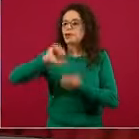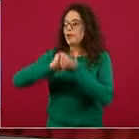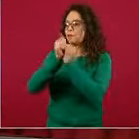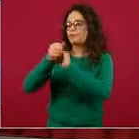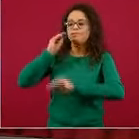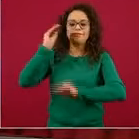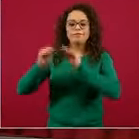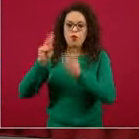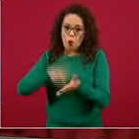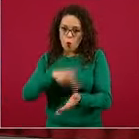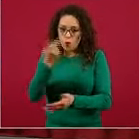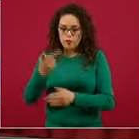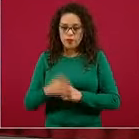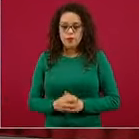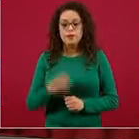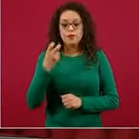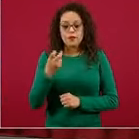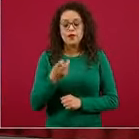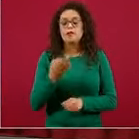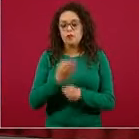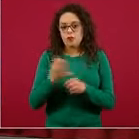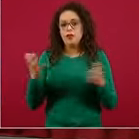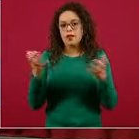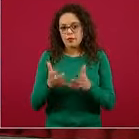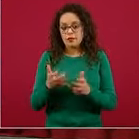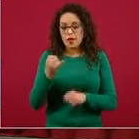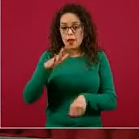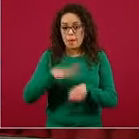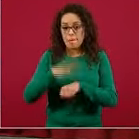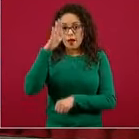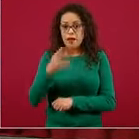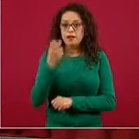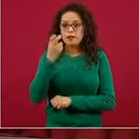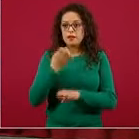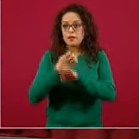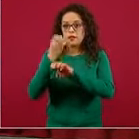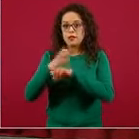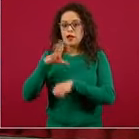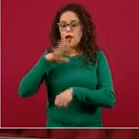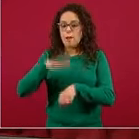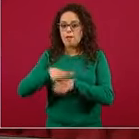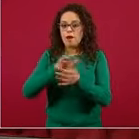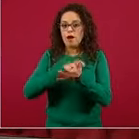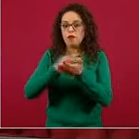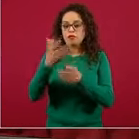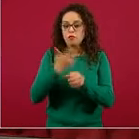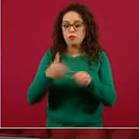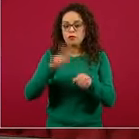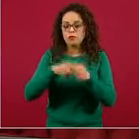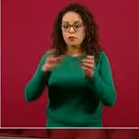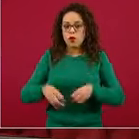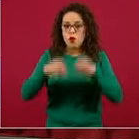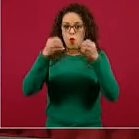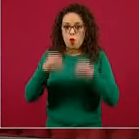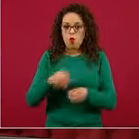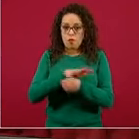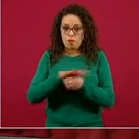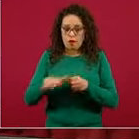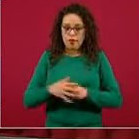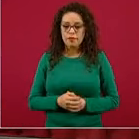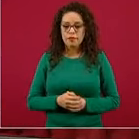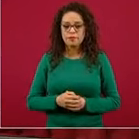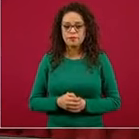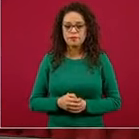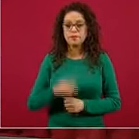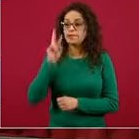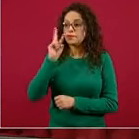y es precisamente lo que están trabajando, sobre todo en las entidades que tienen las mayores ocupaciones. Pero así también estamos viendo un